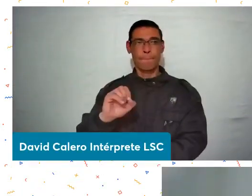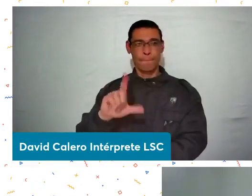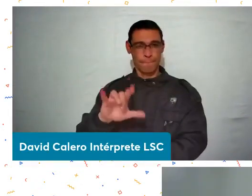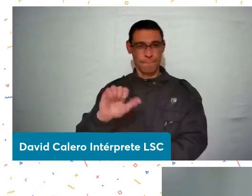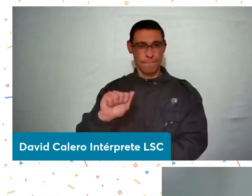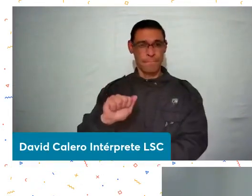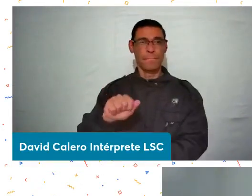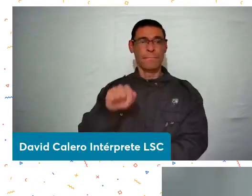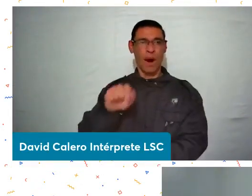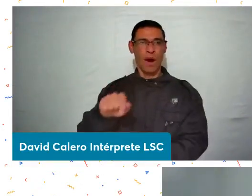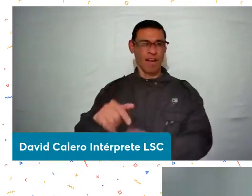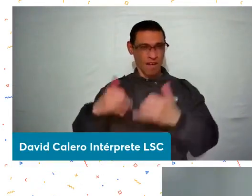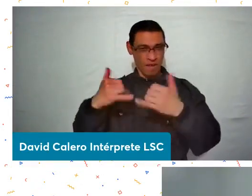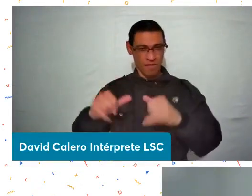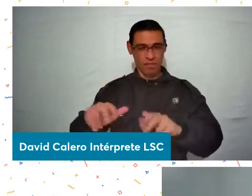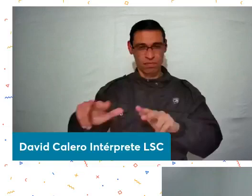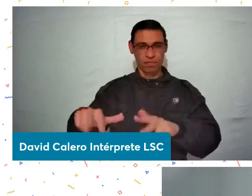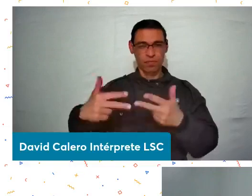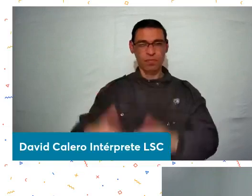webinar.